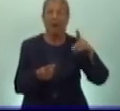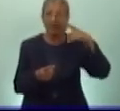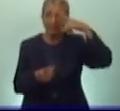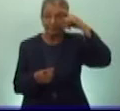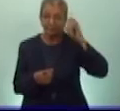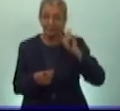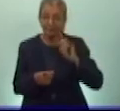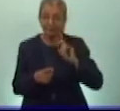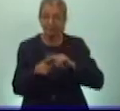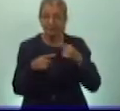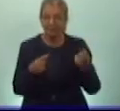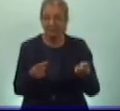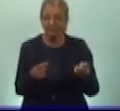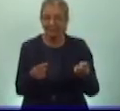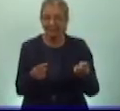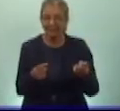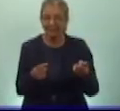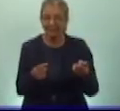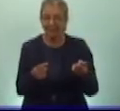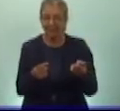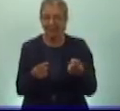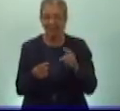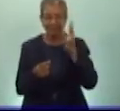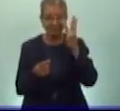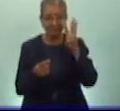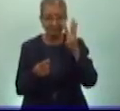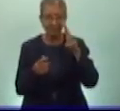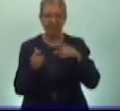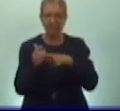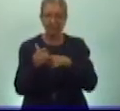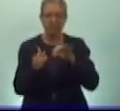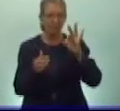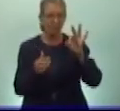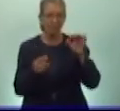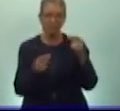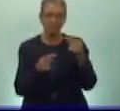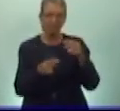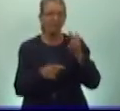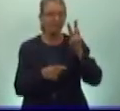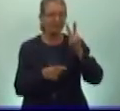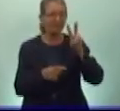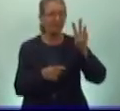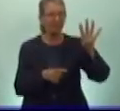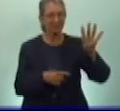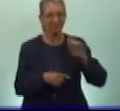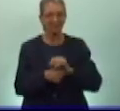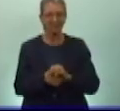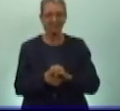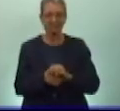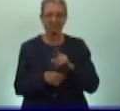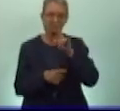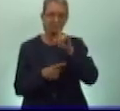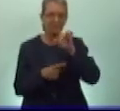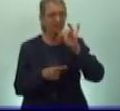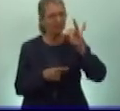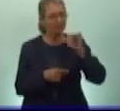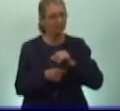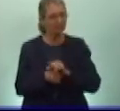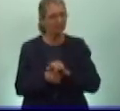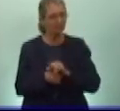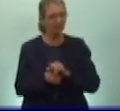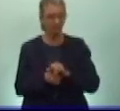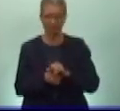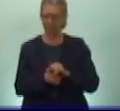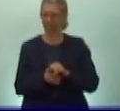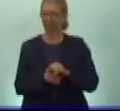Excelente, claro que sí. ¿Por qué? Porque 3 por 8 es igual a 24. Muy bien. ¿Y 17?